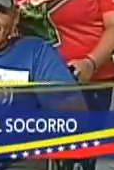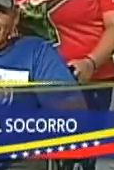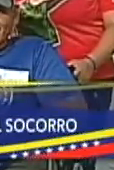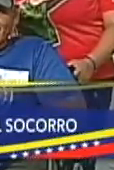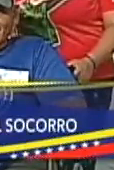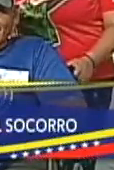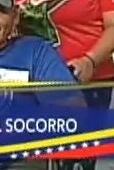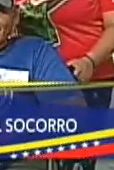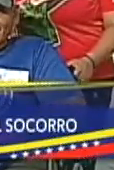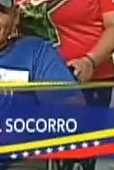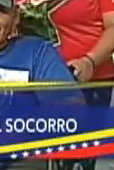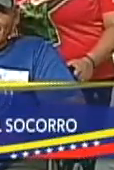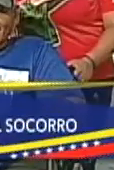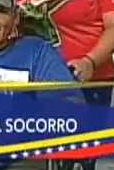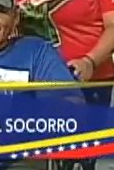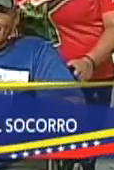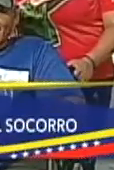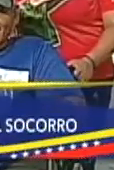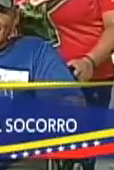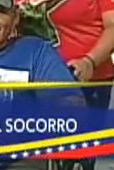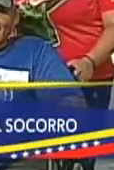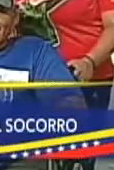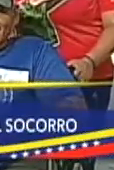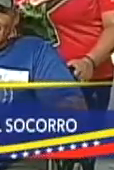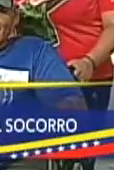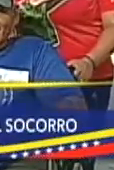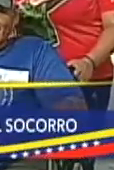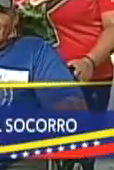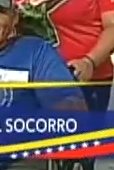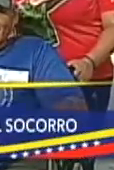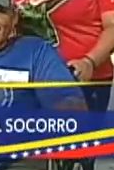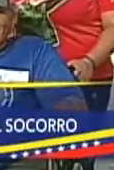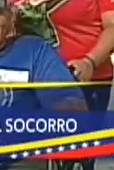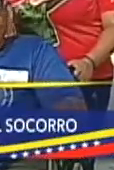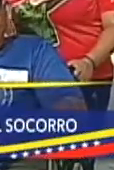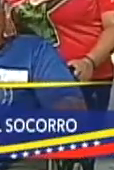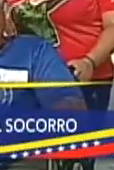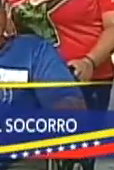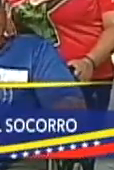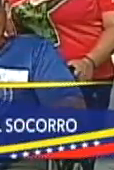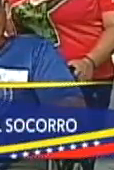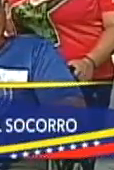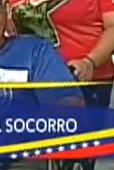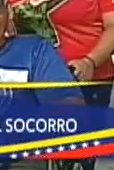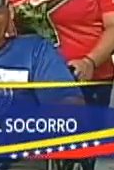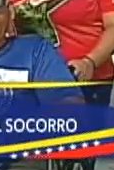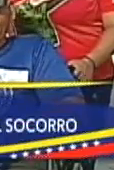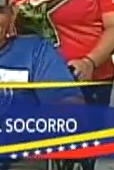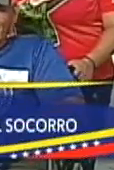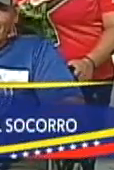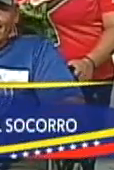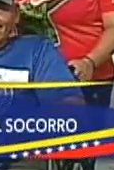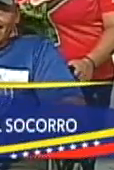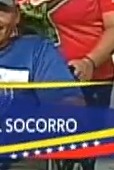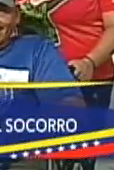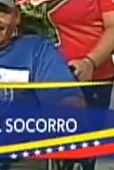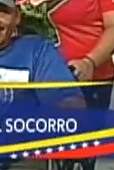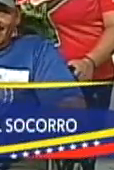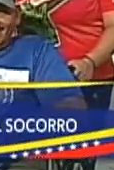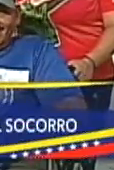acaba de señalar, por fin hay coordinación entre la Fuerza Armada Nacional Bolivariana y el Ejército de Colombia,